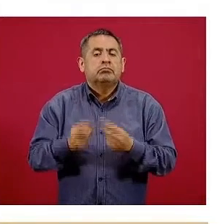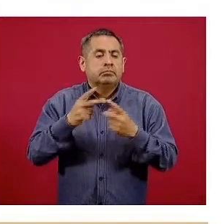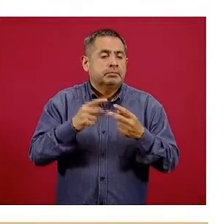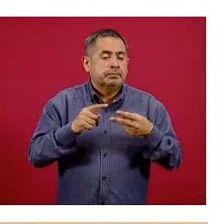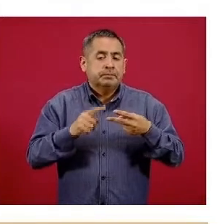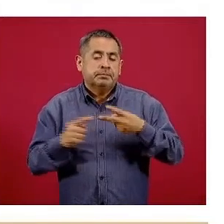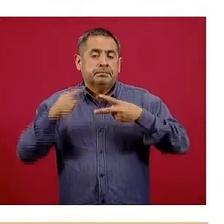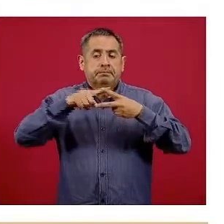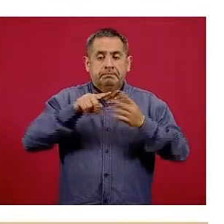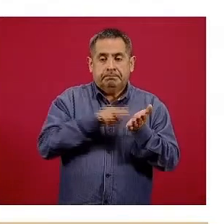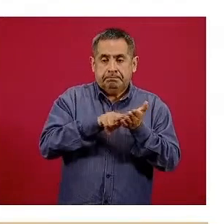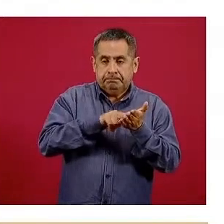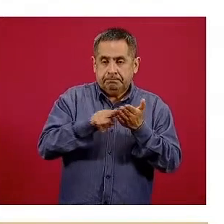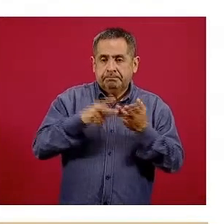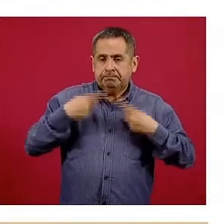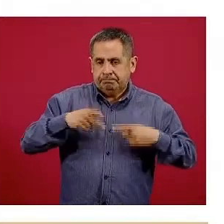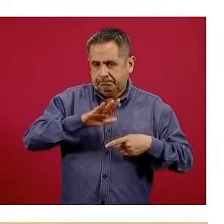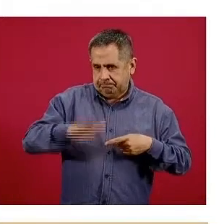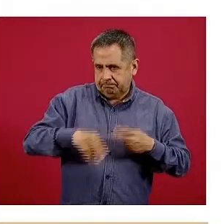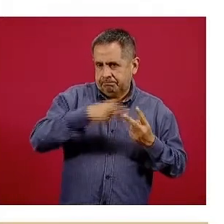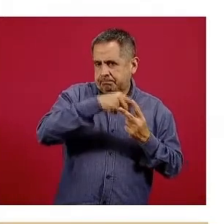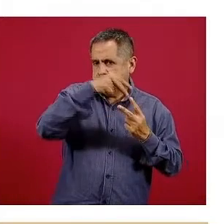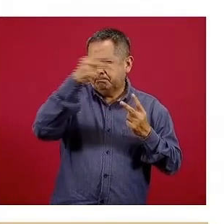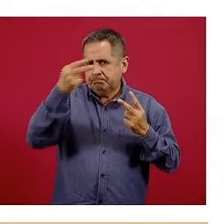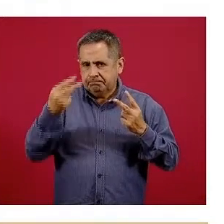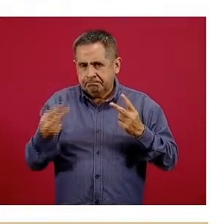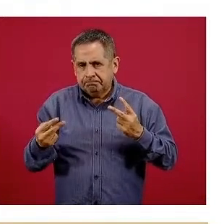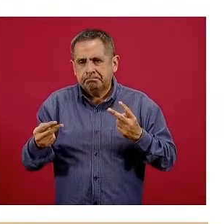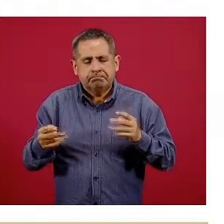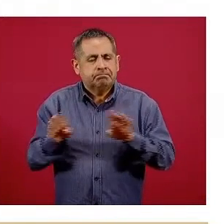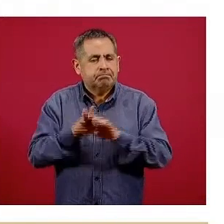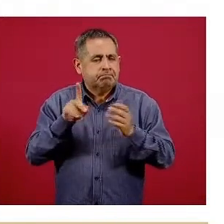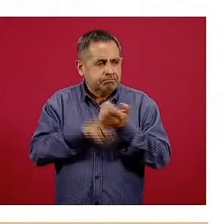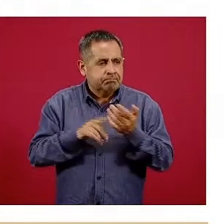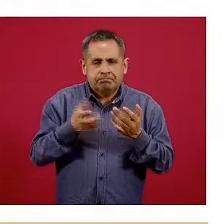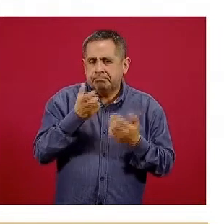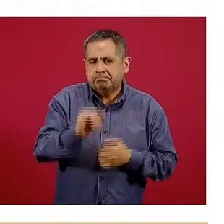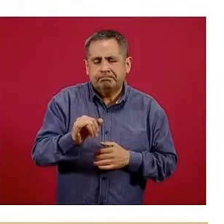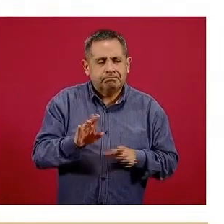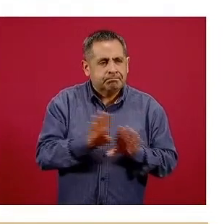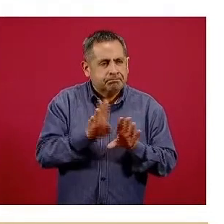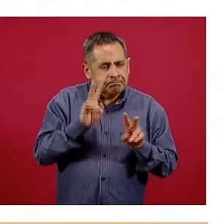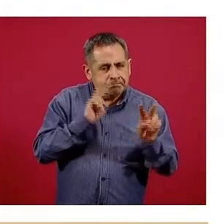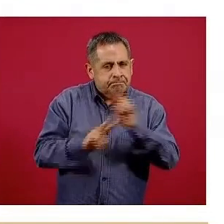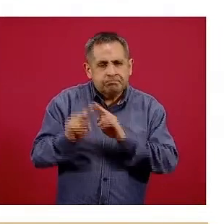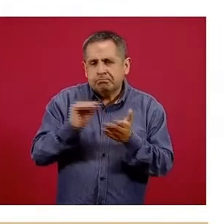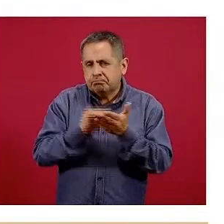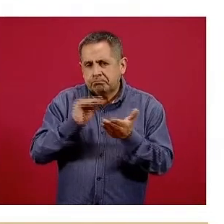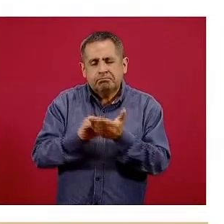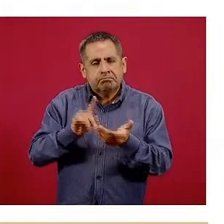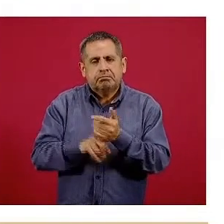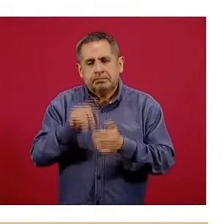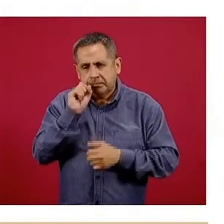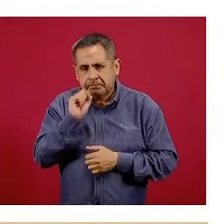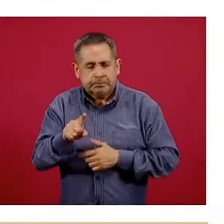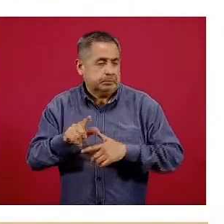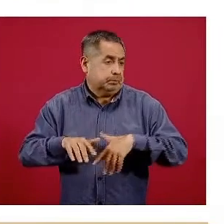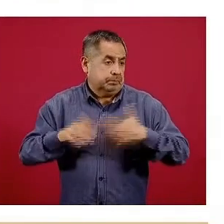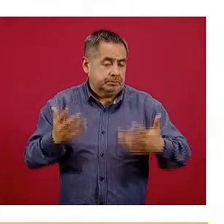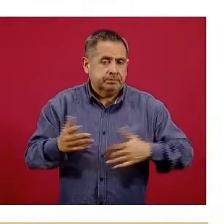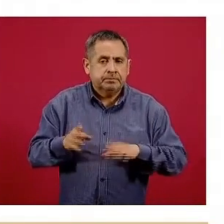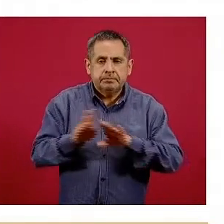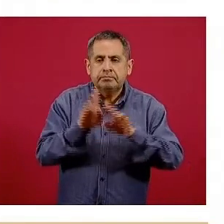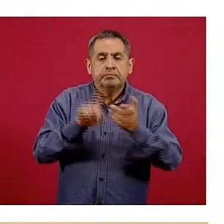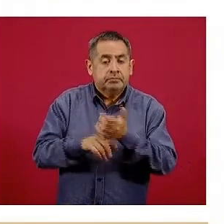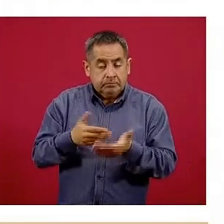curva negra, y en donde el comportamiento de la curva y la tendencia de la curva siguen siendo las mismas, solo que